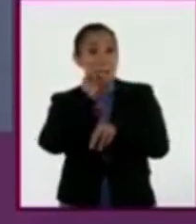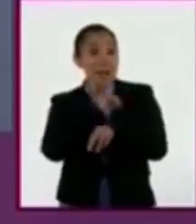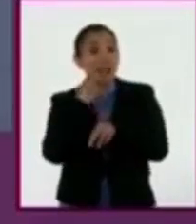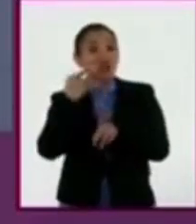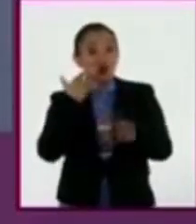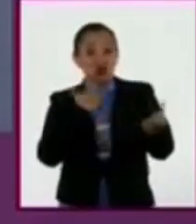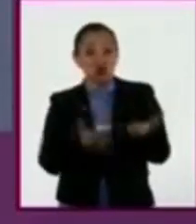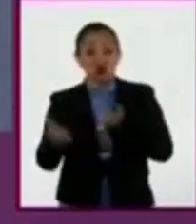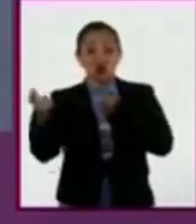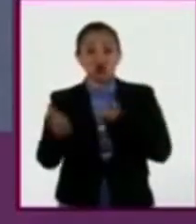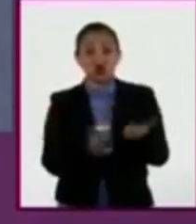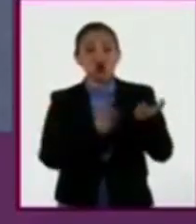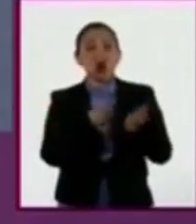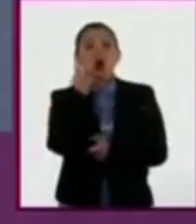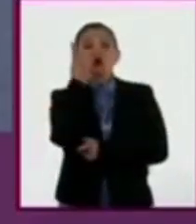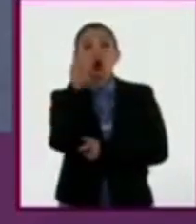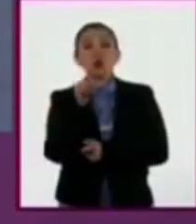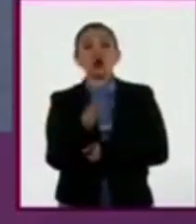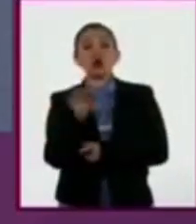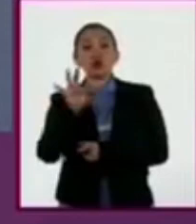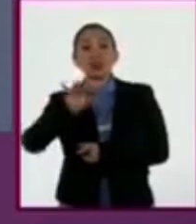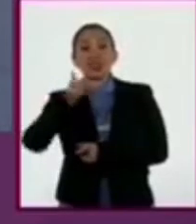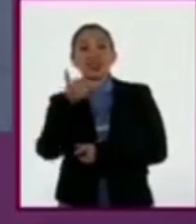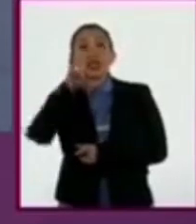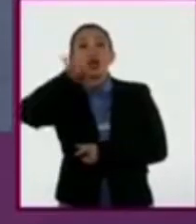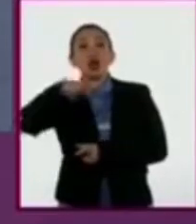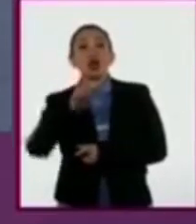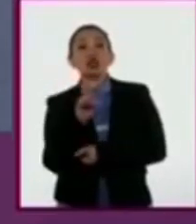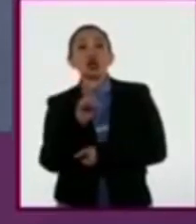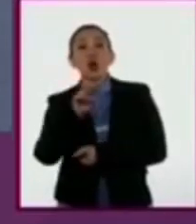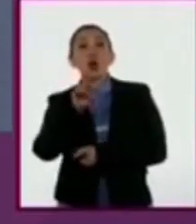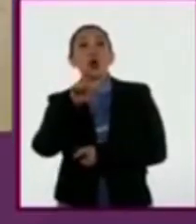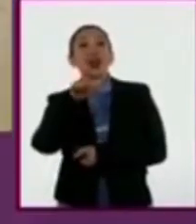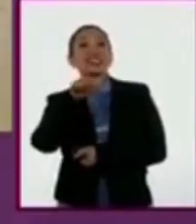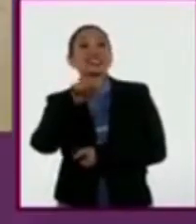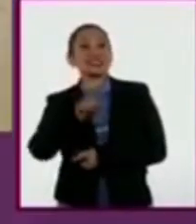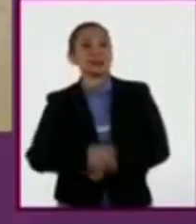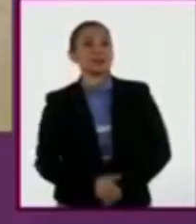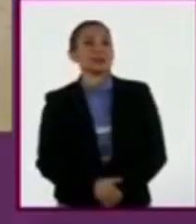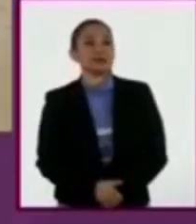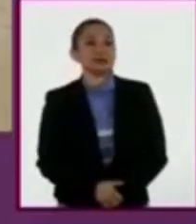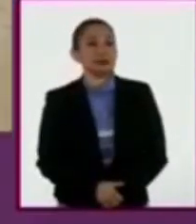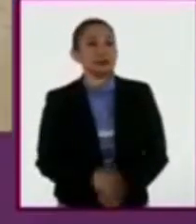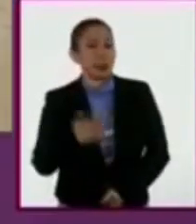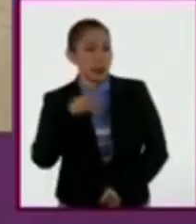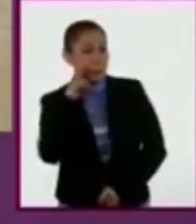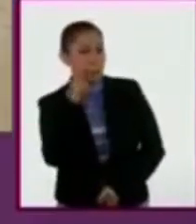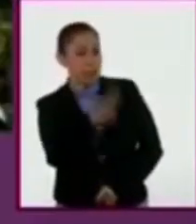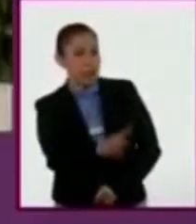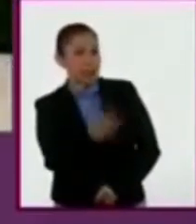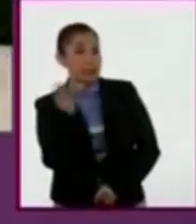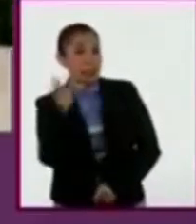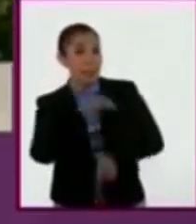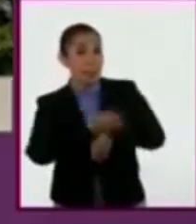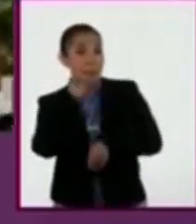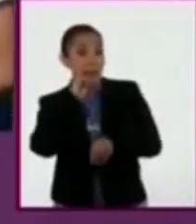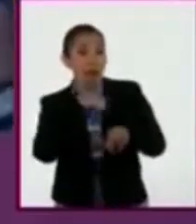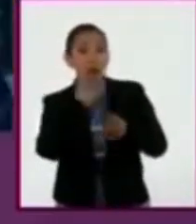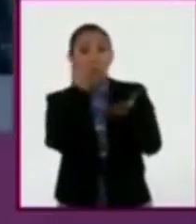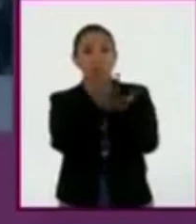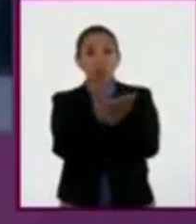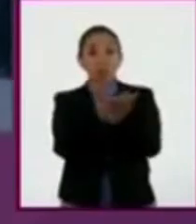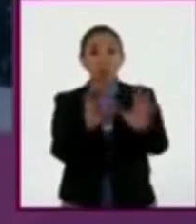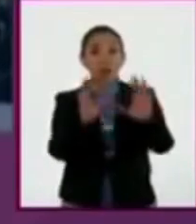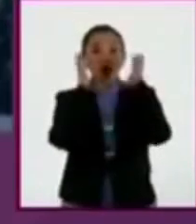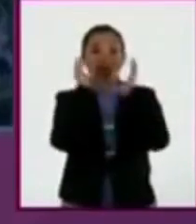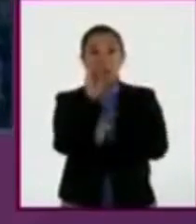sus patines es 1.56 joules. Oye, aquí podemos observar que si mi amiga está inmóvil, su